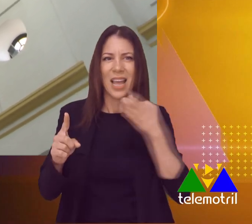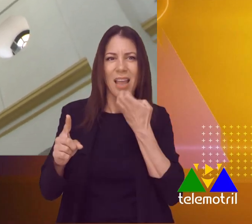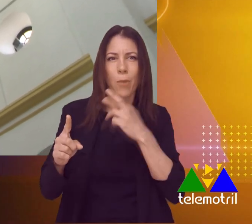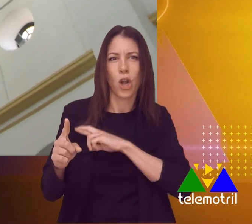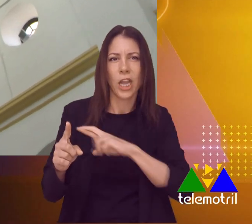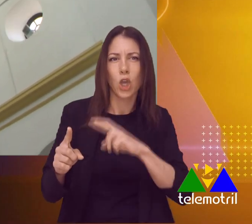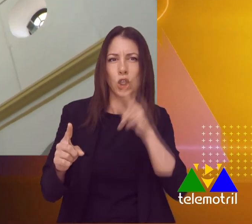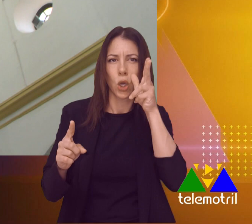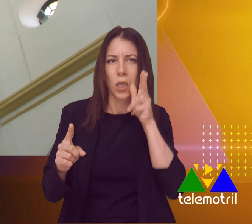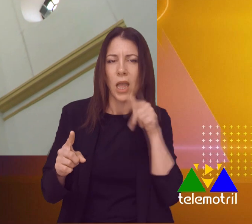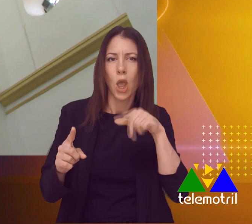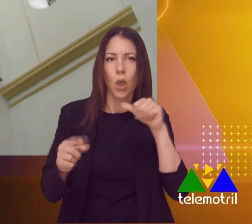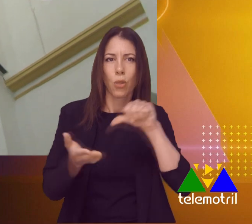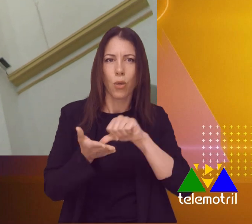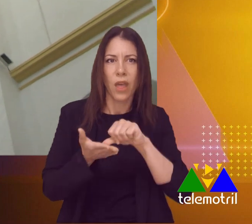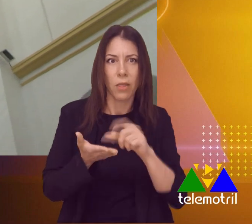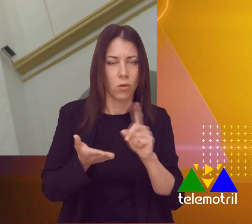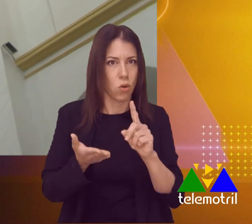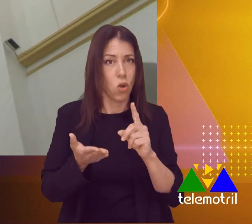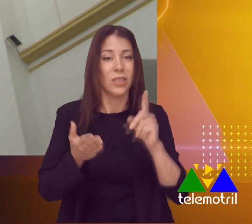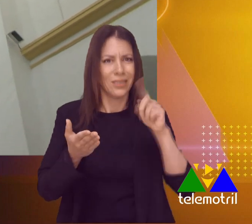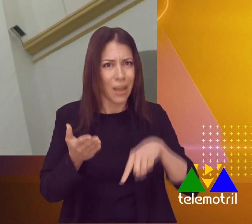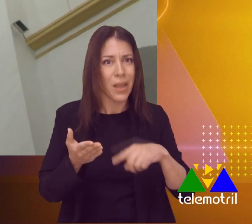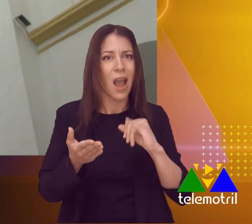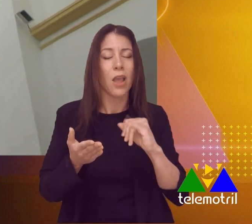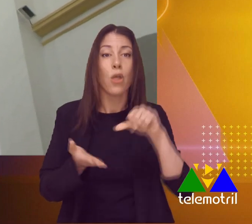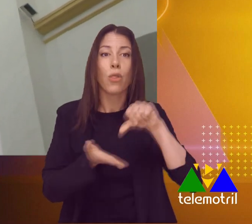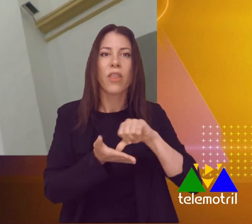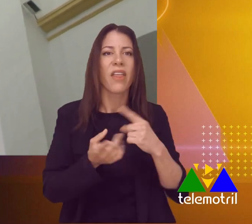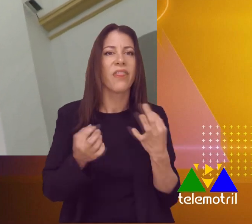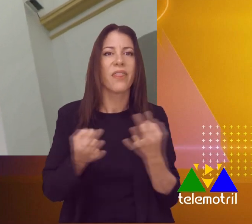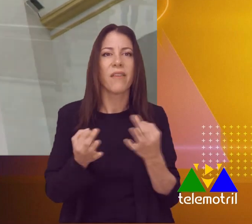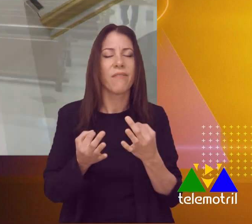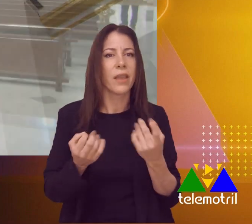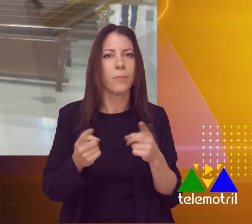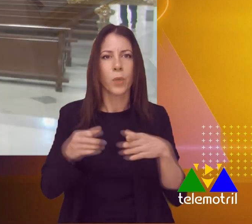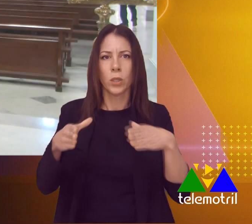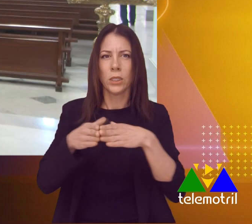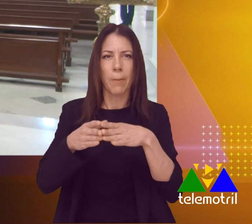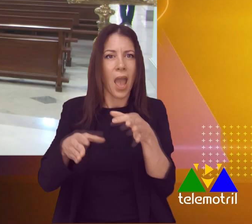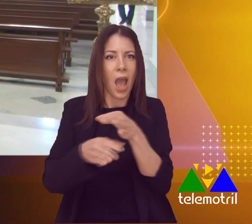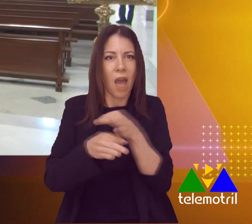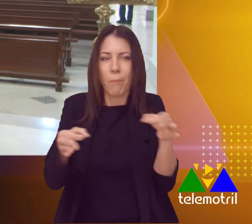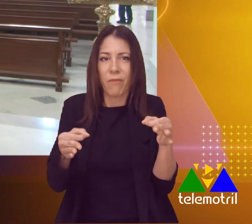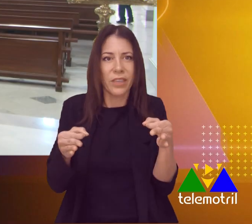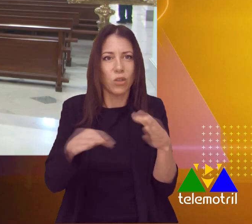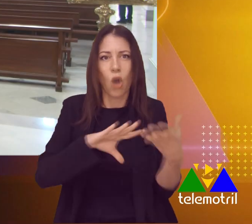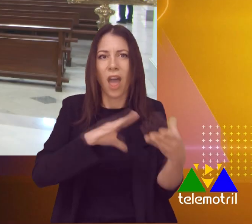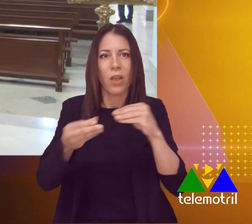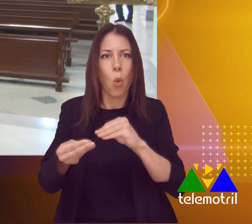de prestigio para la ciudad. Claro. Evidentemente la ciudad tiene que tener pues un templo adecuado a